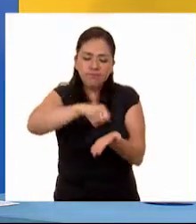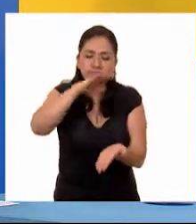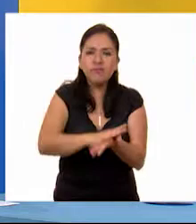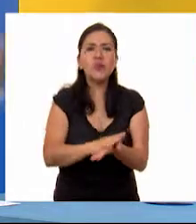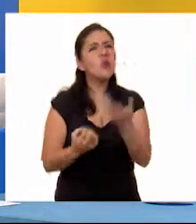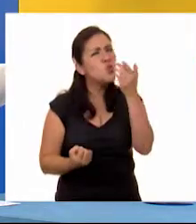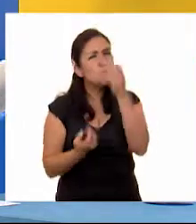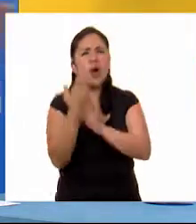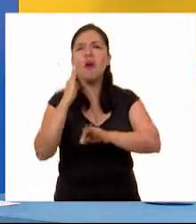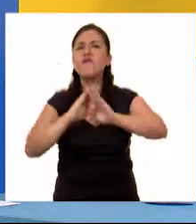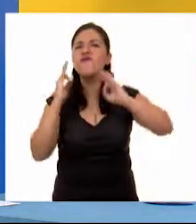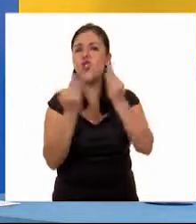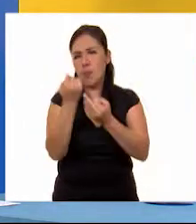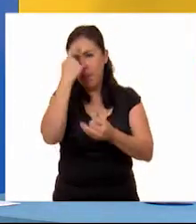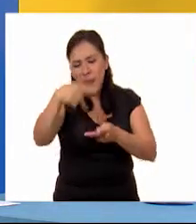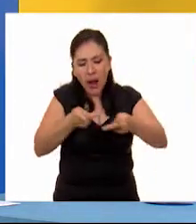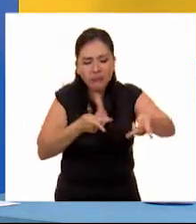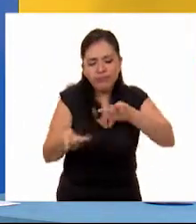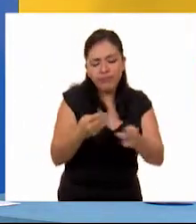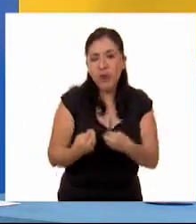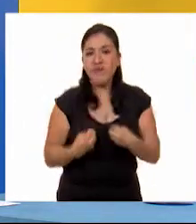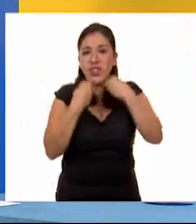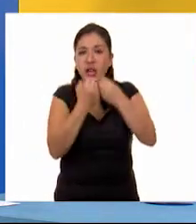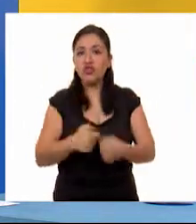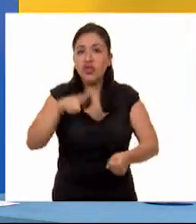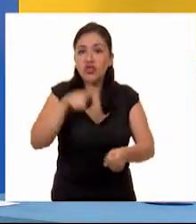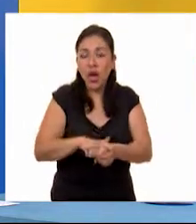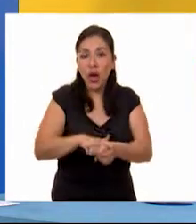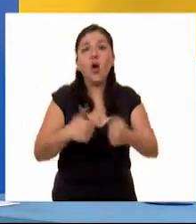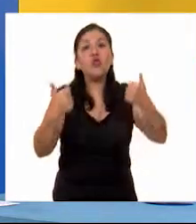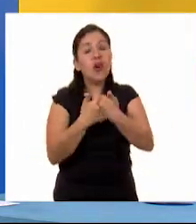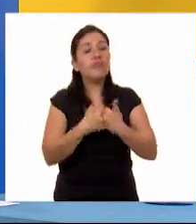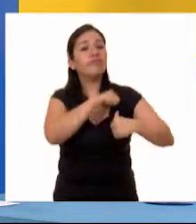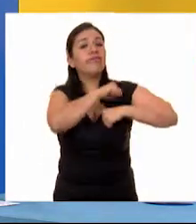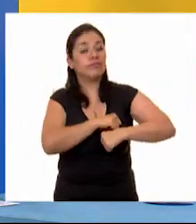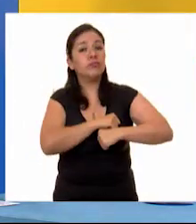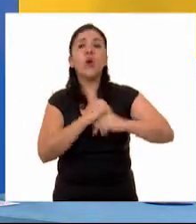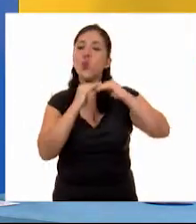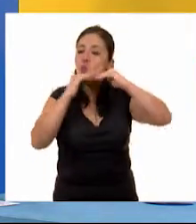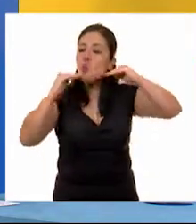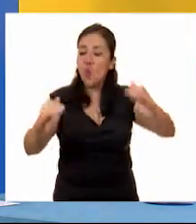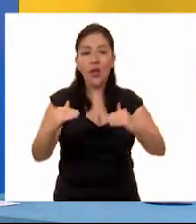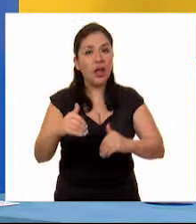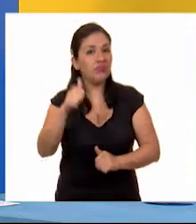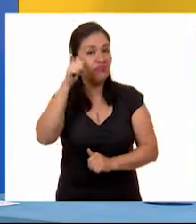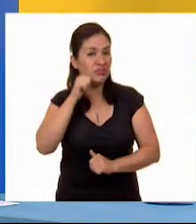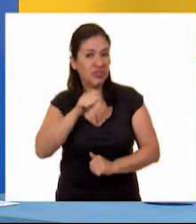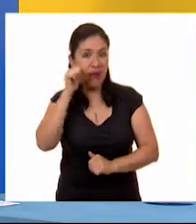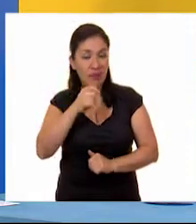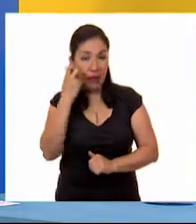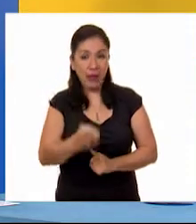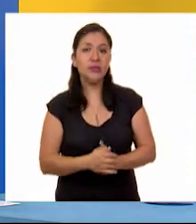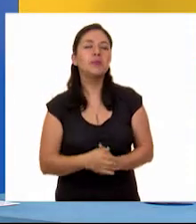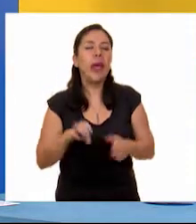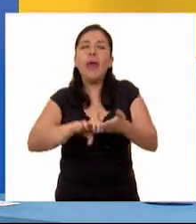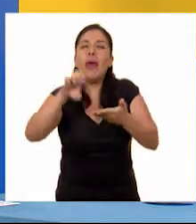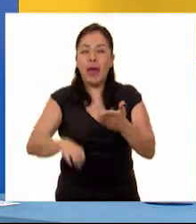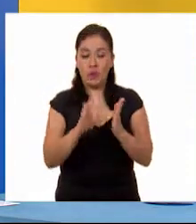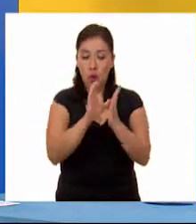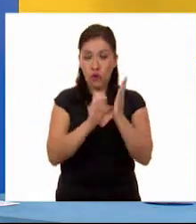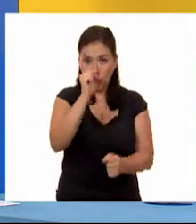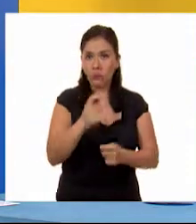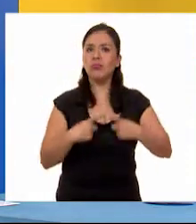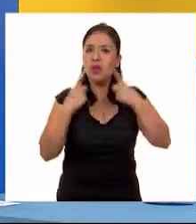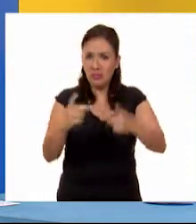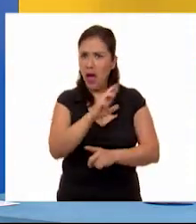una nueva forma de organizar la vida social, conforme al principio de igualdad. Por ejemplo, la Constitución